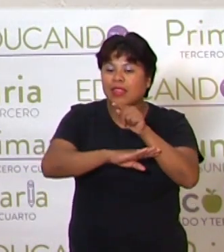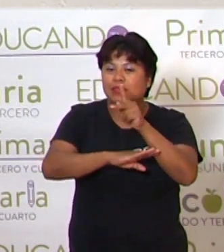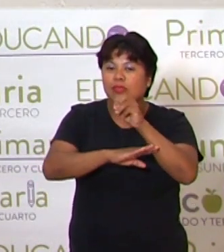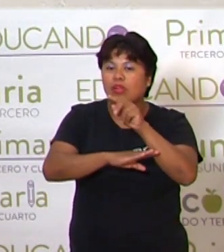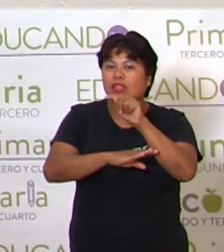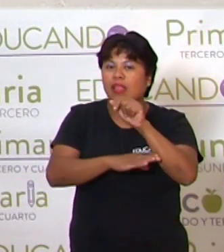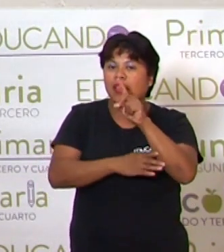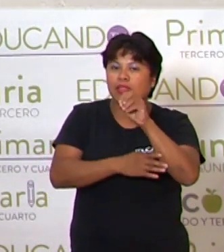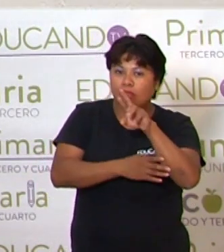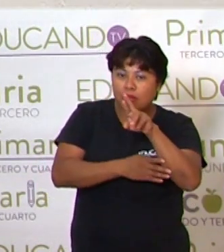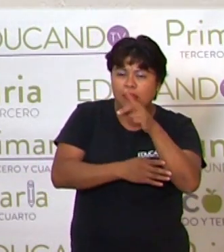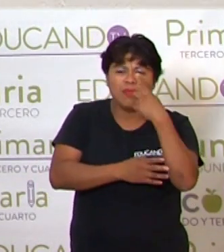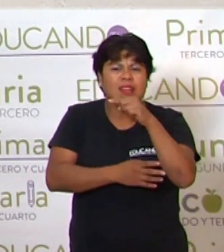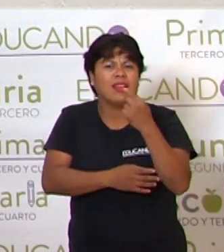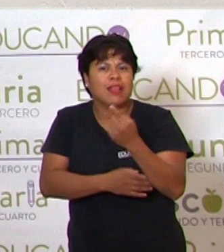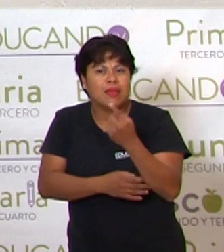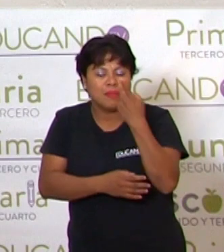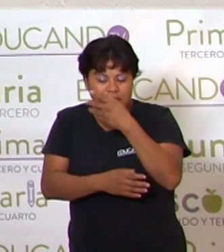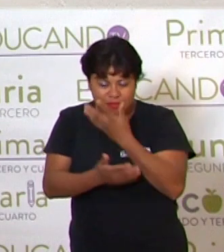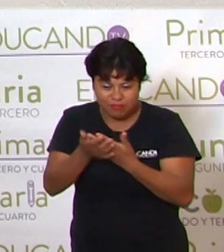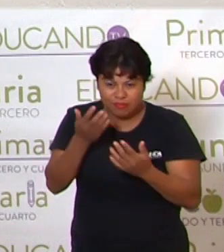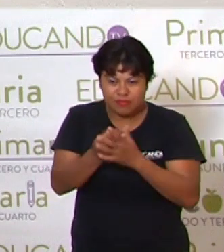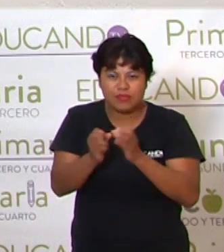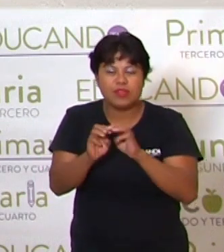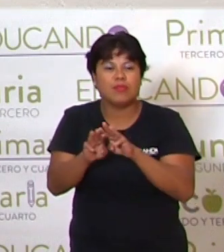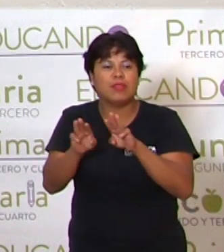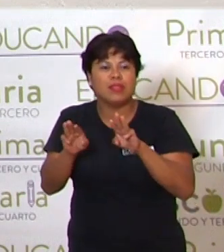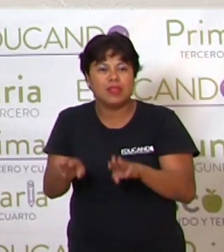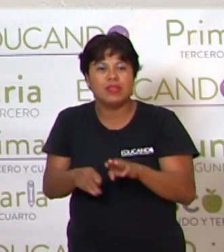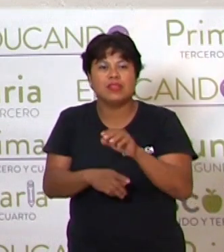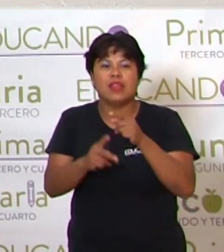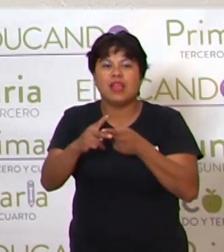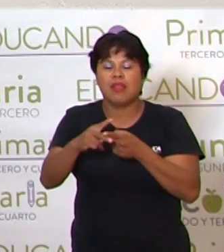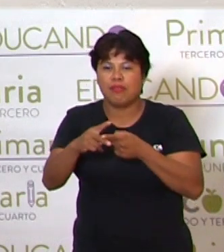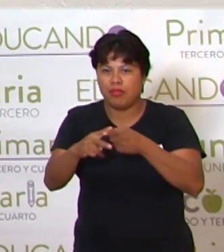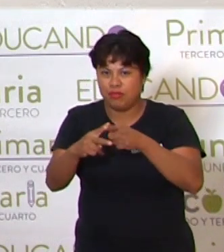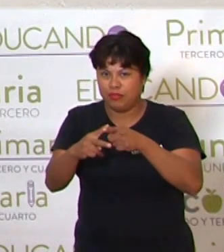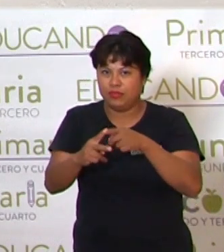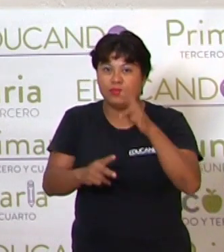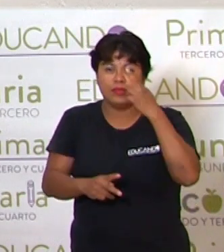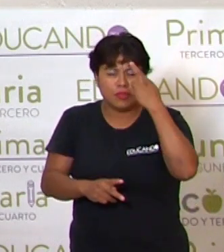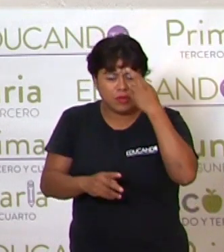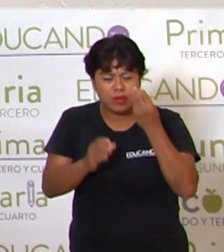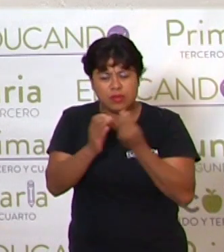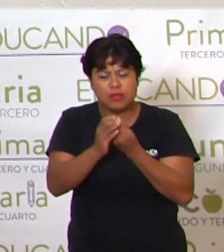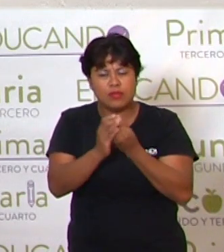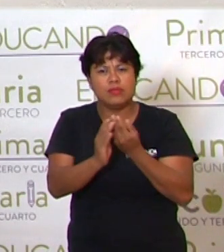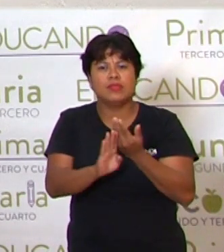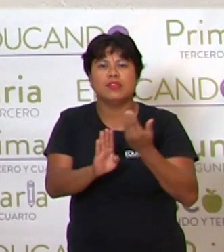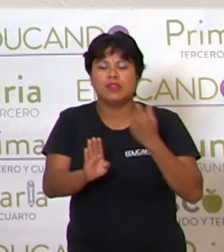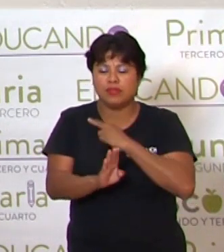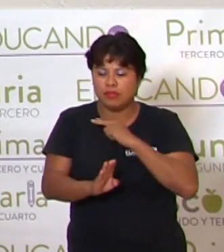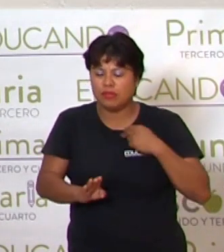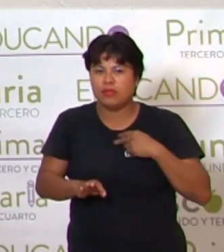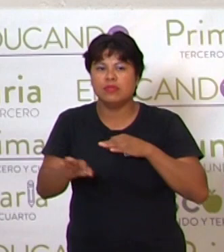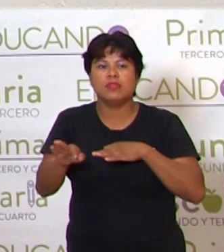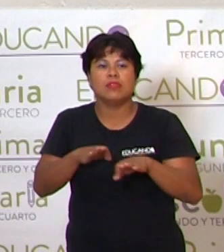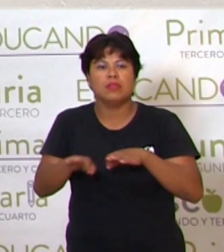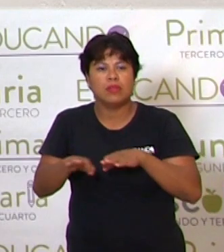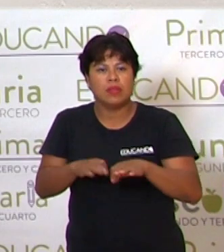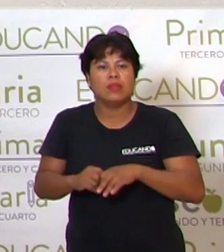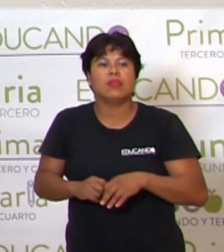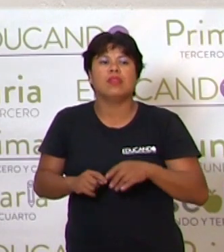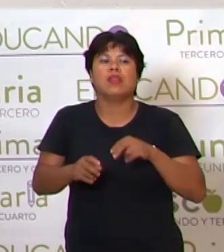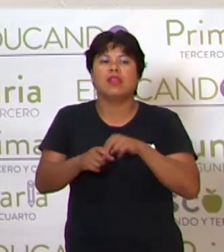qué? Pues para trazar o medir ángulos. Si recuerdas, en la sesión pasada estuvimos trabajando con